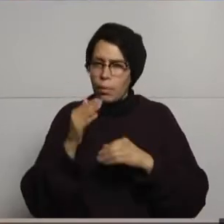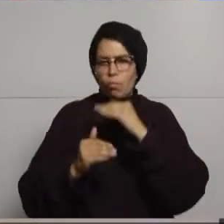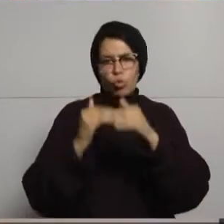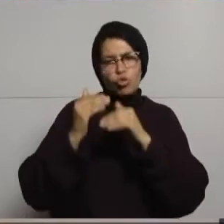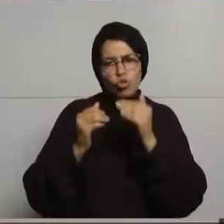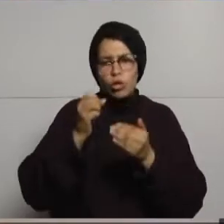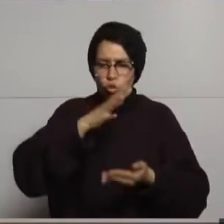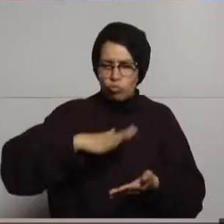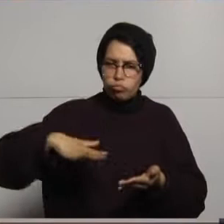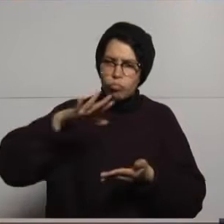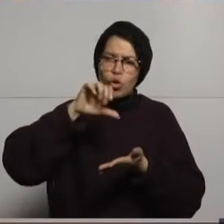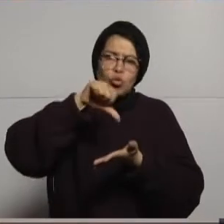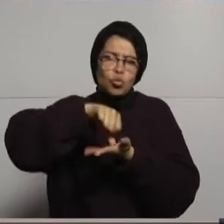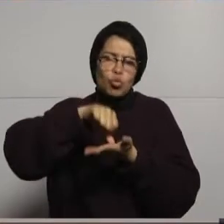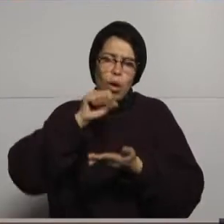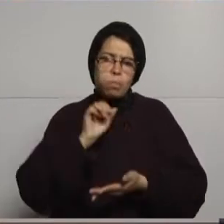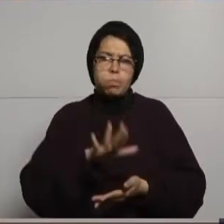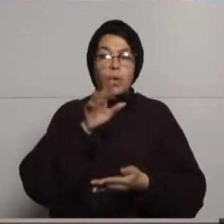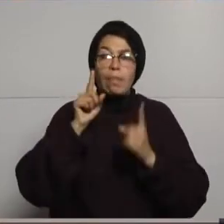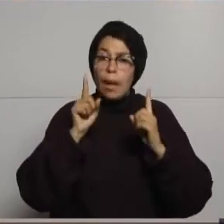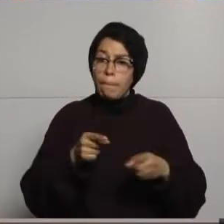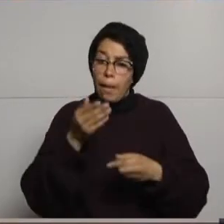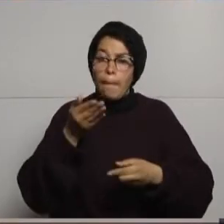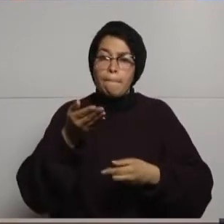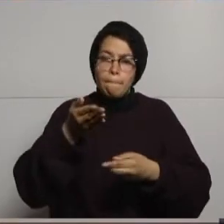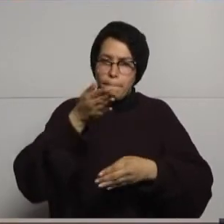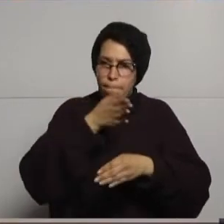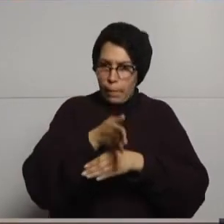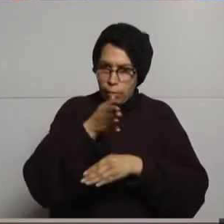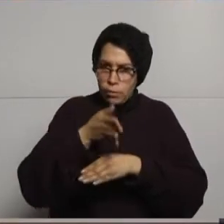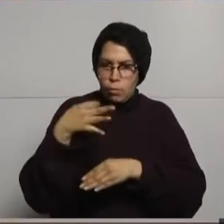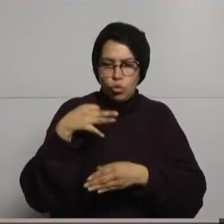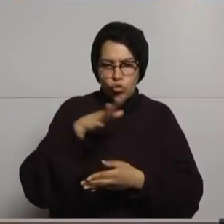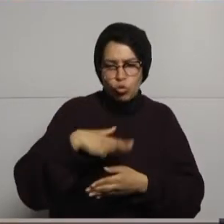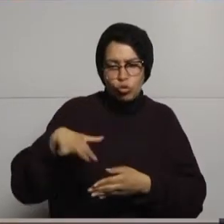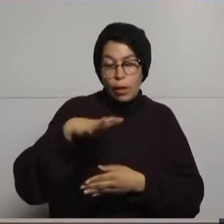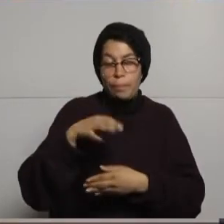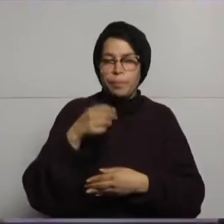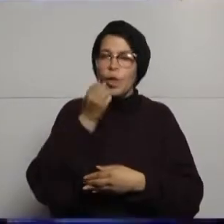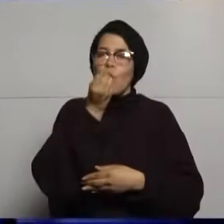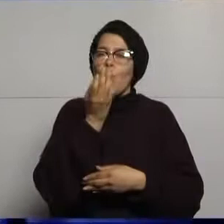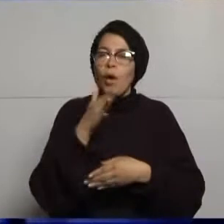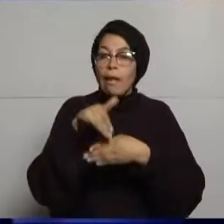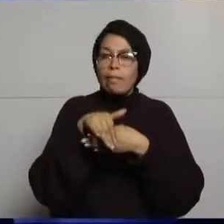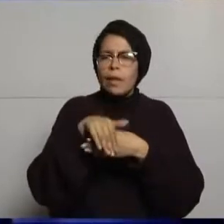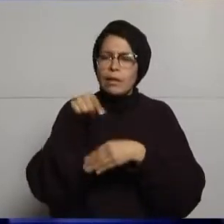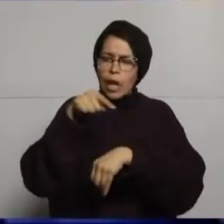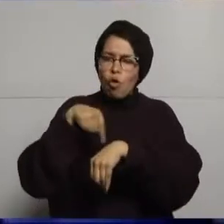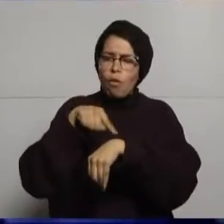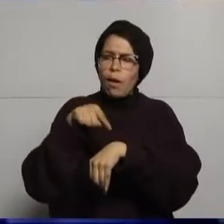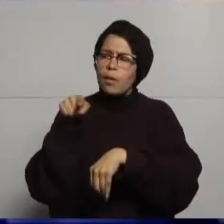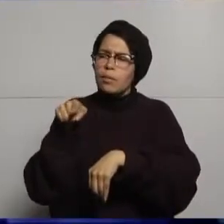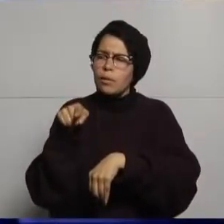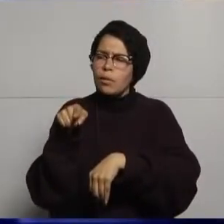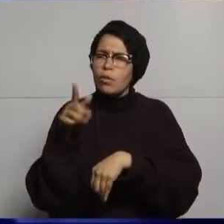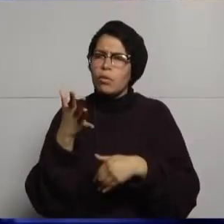integrales, cultura y participación social. Buenas tardes, Jorge. No sé qué horario es. Vos estás